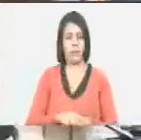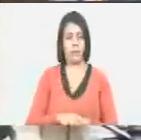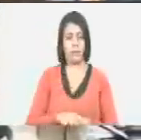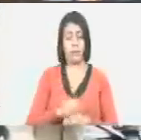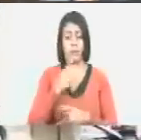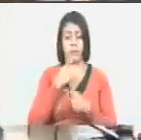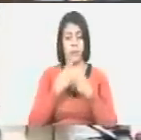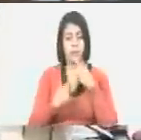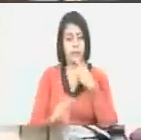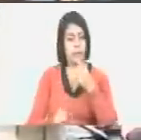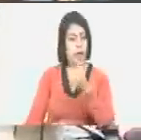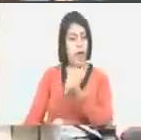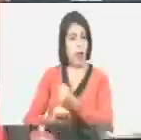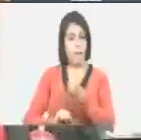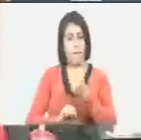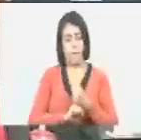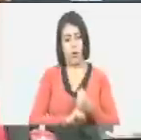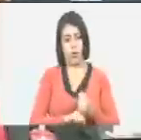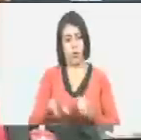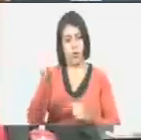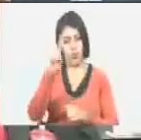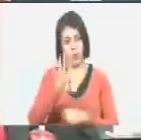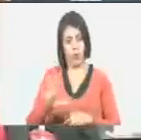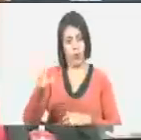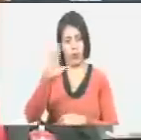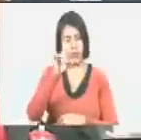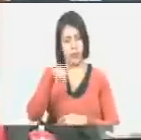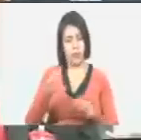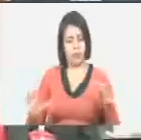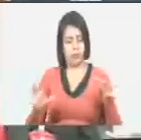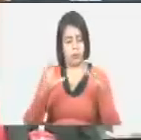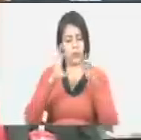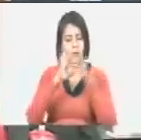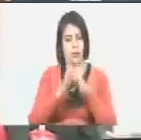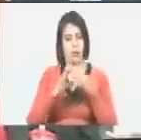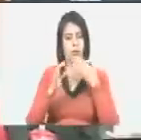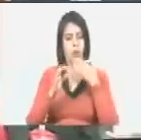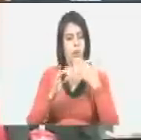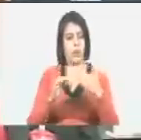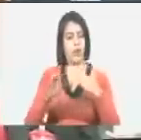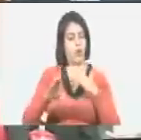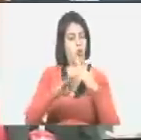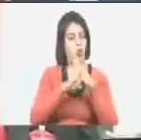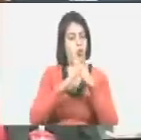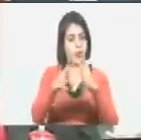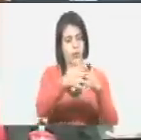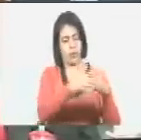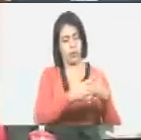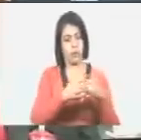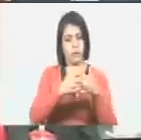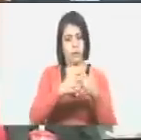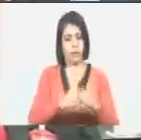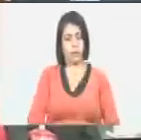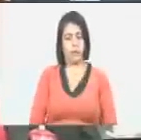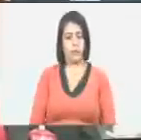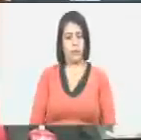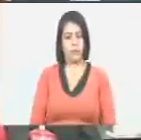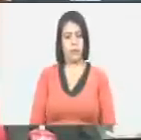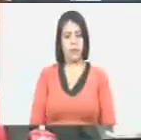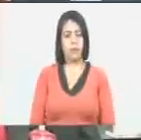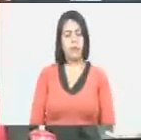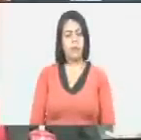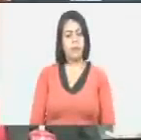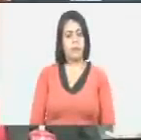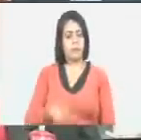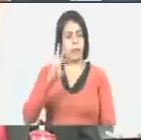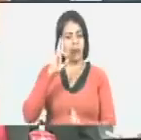se expresó el apoyo hacia Venezuela y se unieron las exigencias contra el gobierno norteamericano por